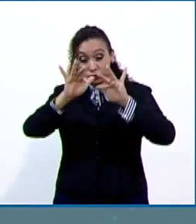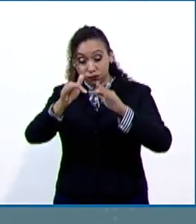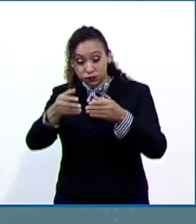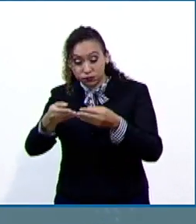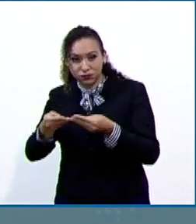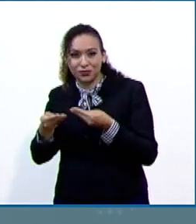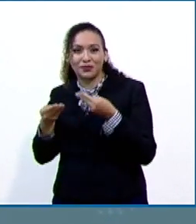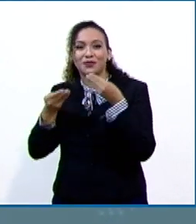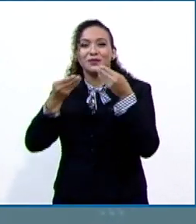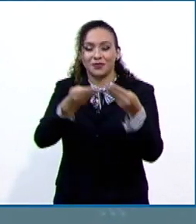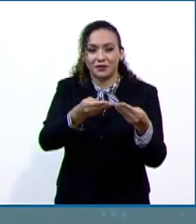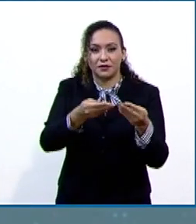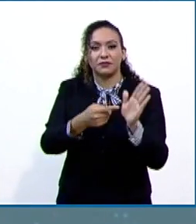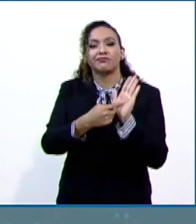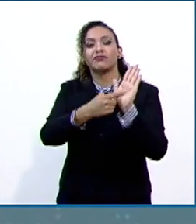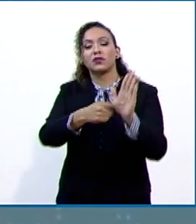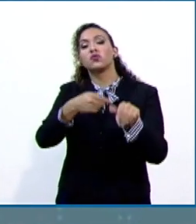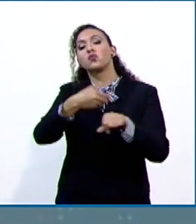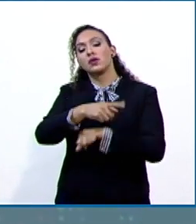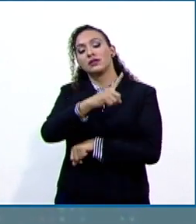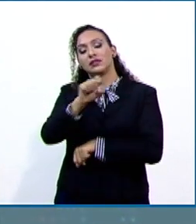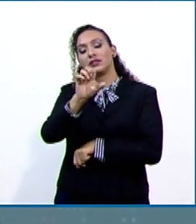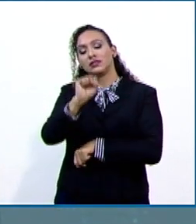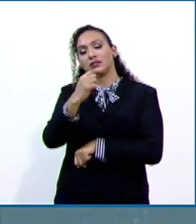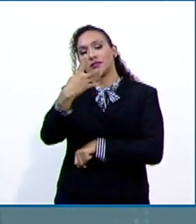acción de inconstitucionalidad